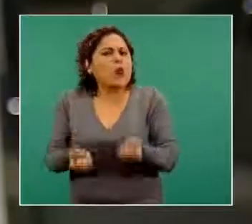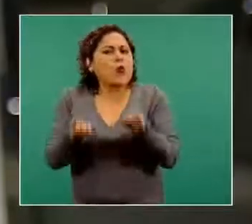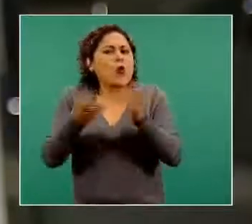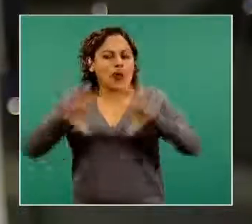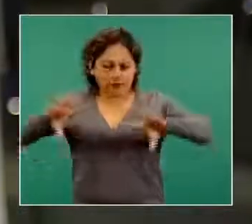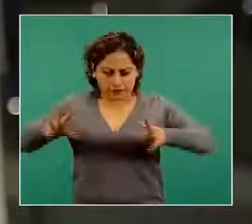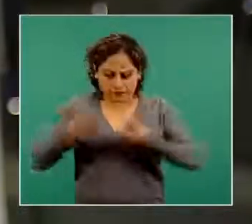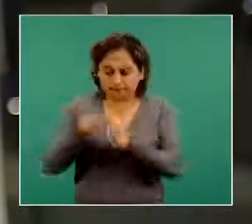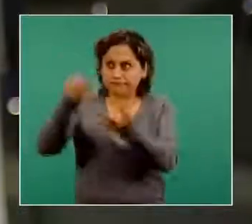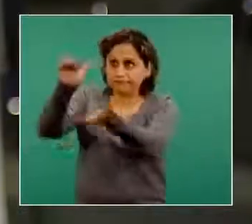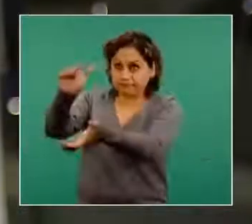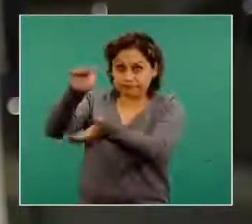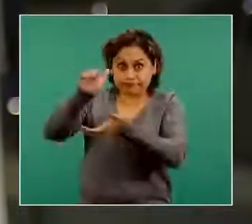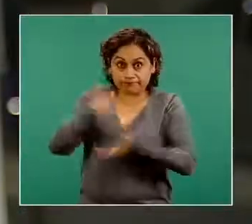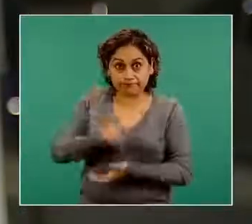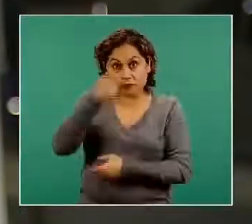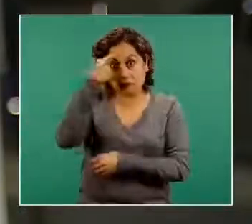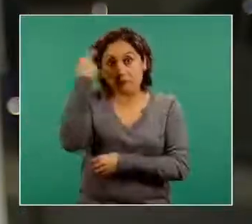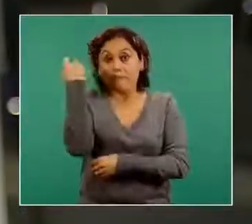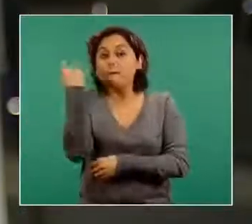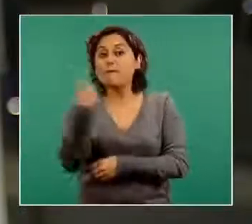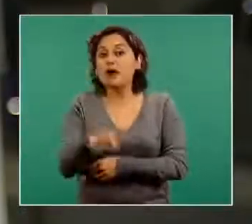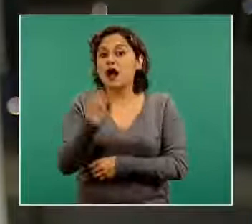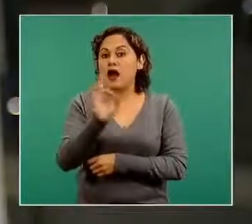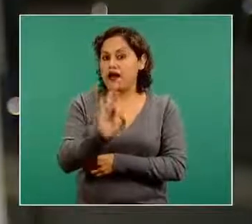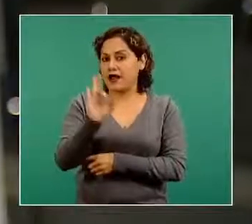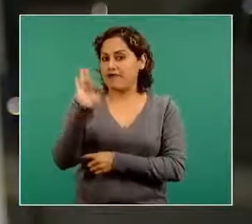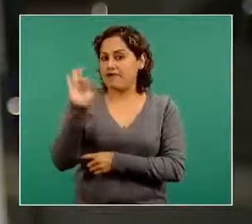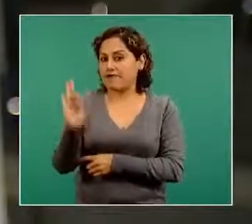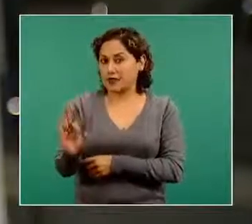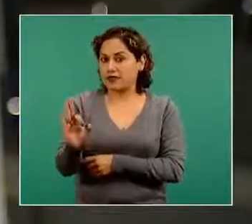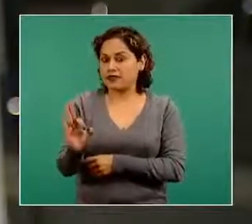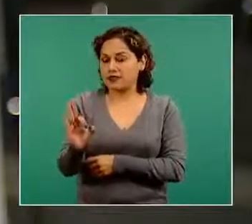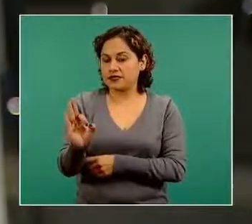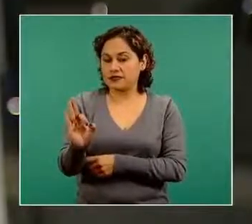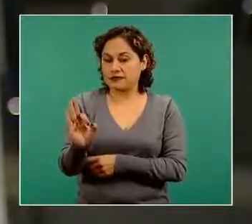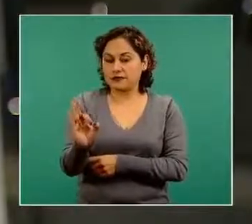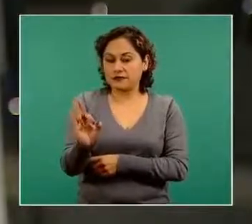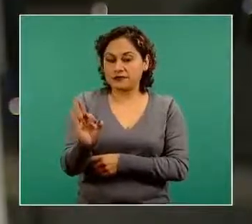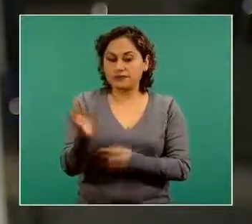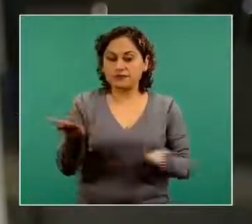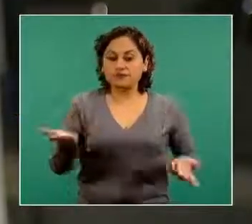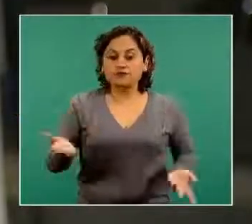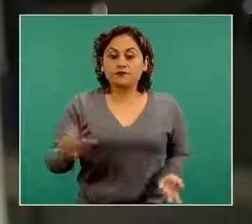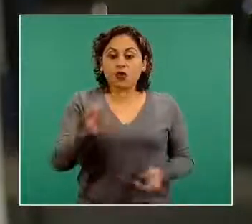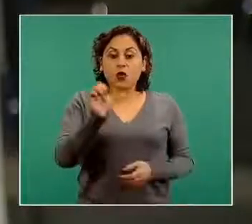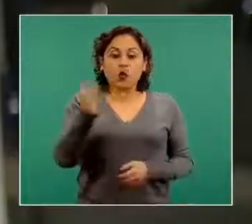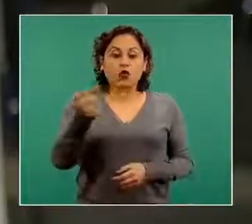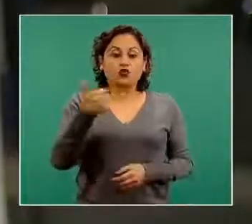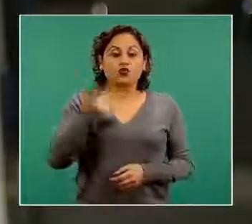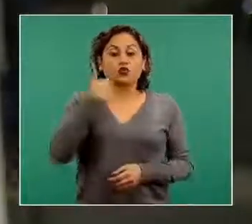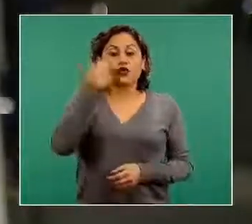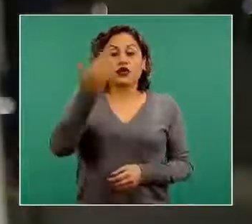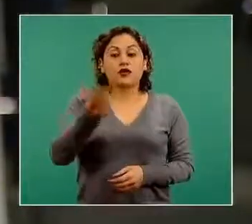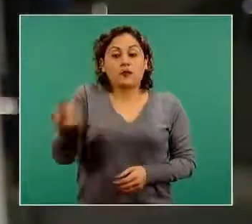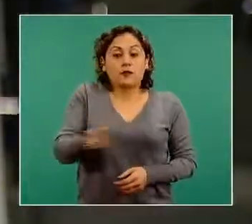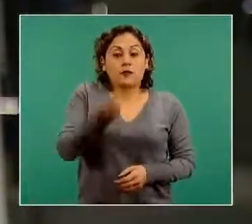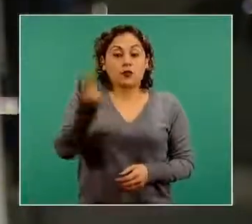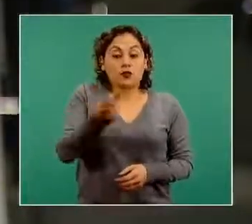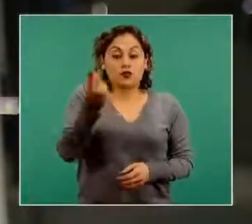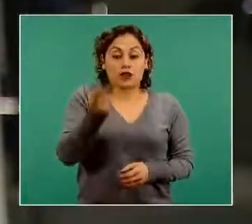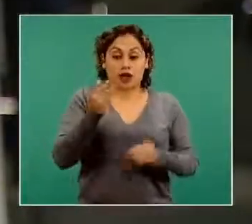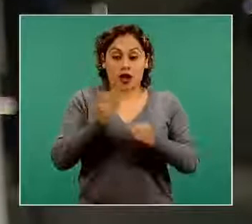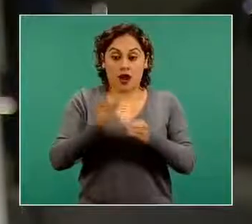acumulado que vendrían en esa ocasión? Preguntarle, hay un grupo de